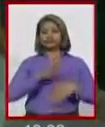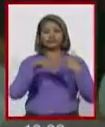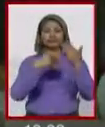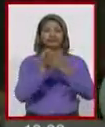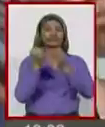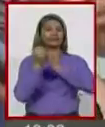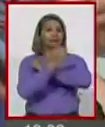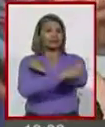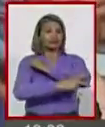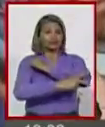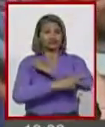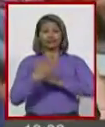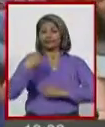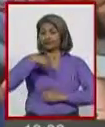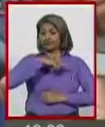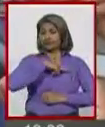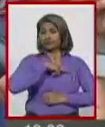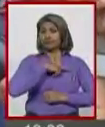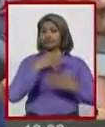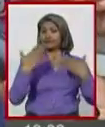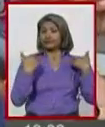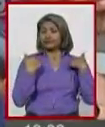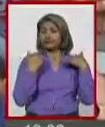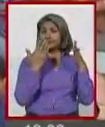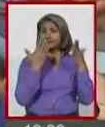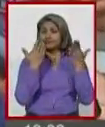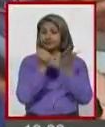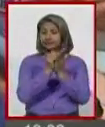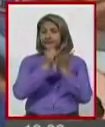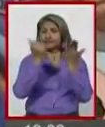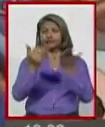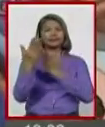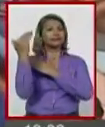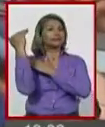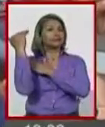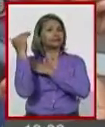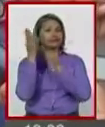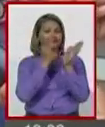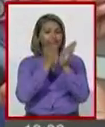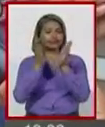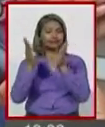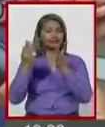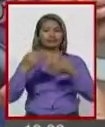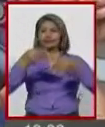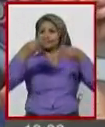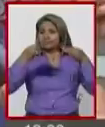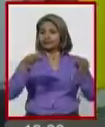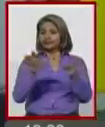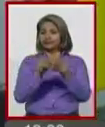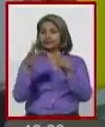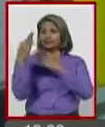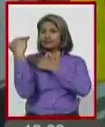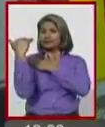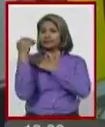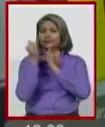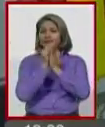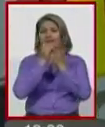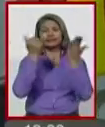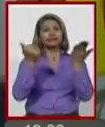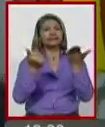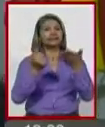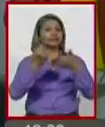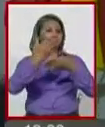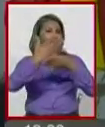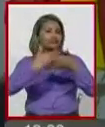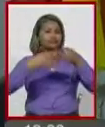todo el país. Nosotros tenemos como agenda marcada en Santa Cruz, de acuerdo a lo que decidió la Asamblea de la Cruceñidad, una agenda marcada